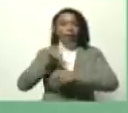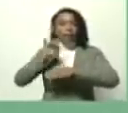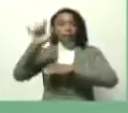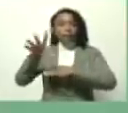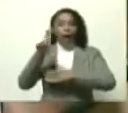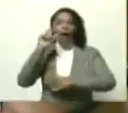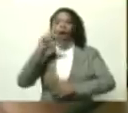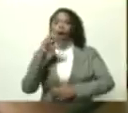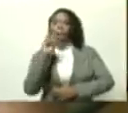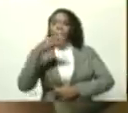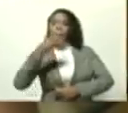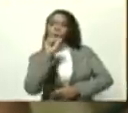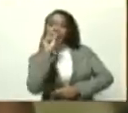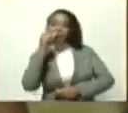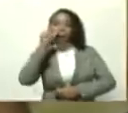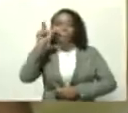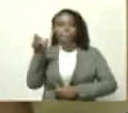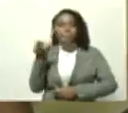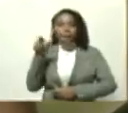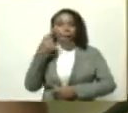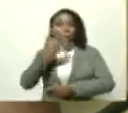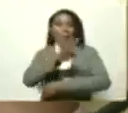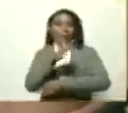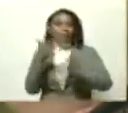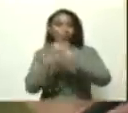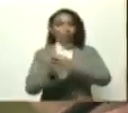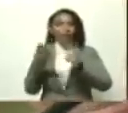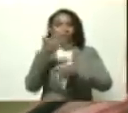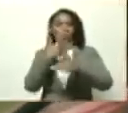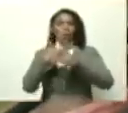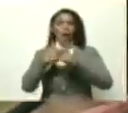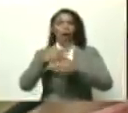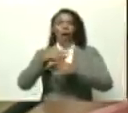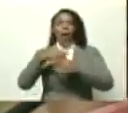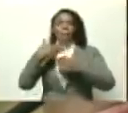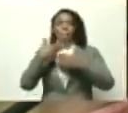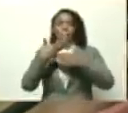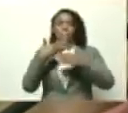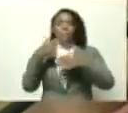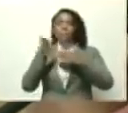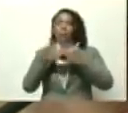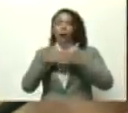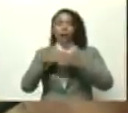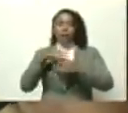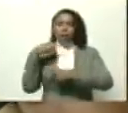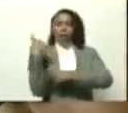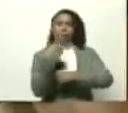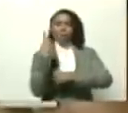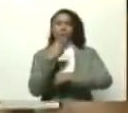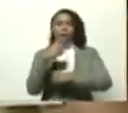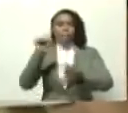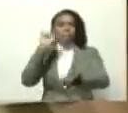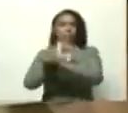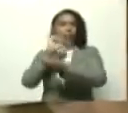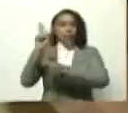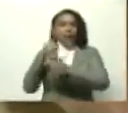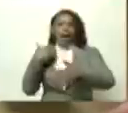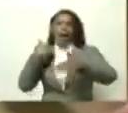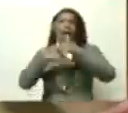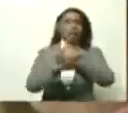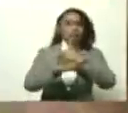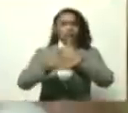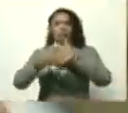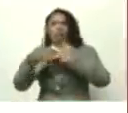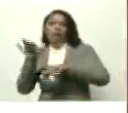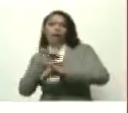Torres, que pareciera que tuviera una puerta giratoria para los en las prisiones de Colombia, porque entra y sale según la